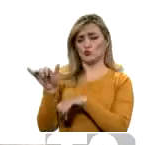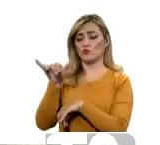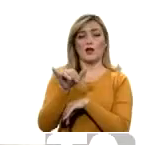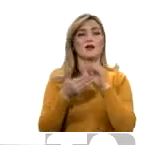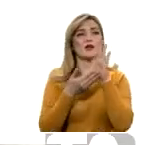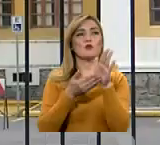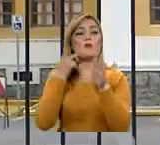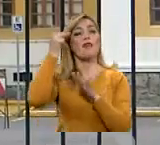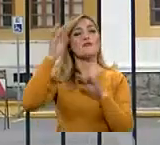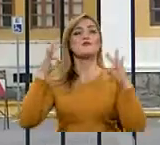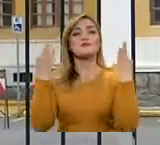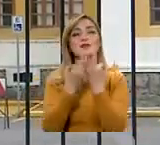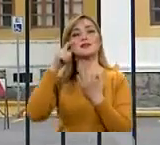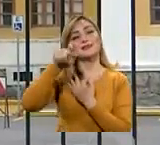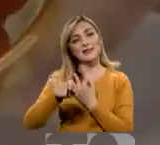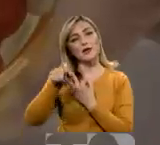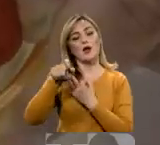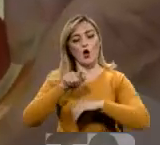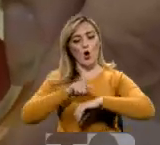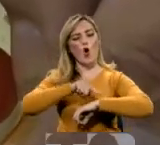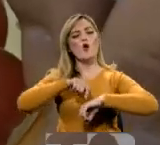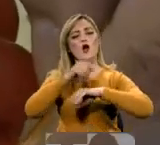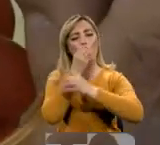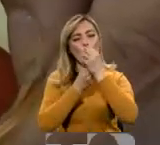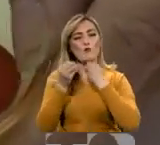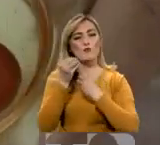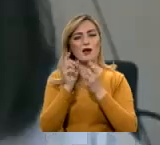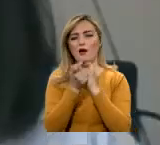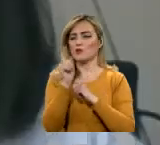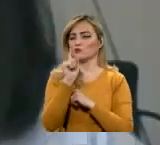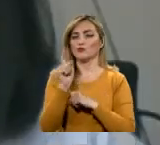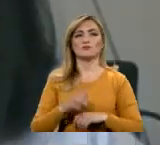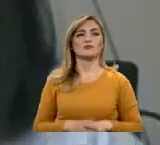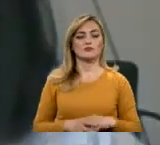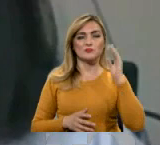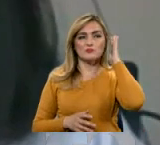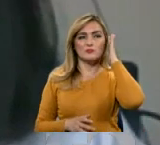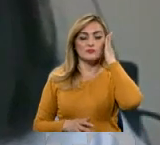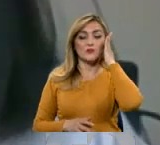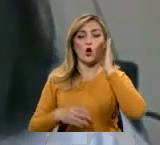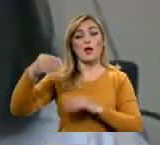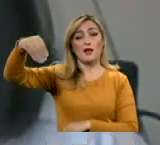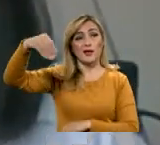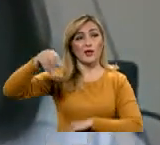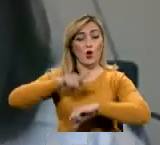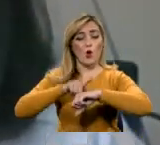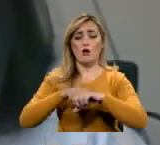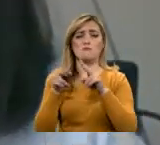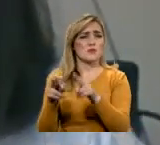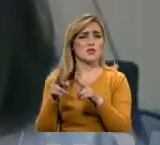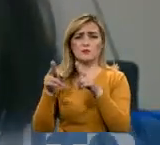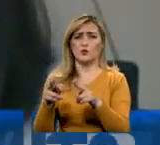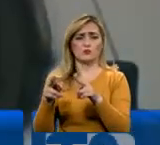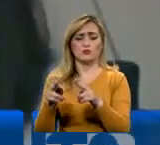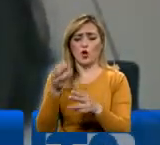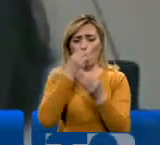Por ello, los padres de familia deben procurar que las horas de alimentación no cambien. Lo importante es que se mantengan con esta colación, ¿sí?